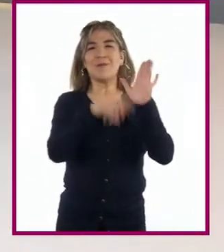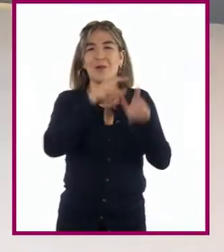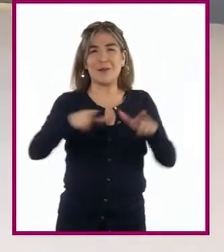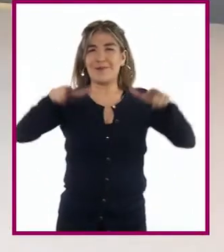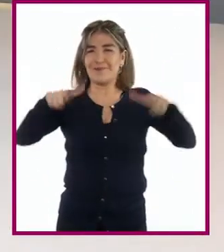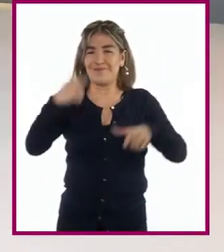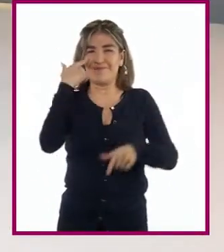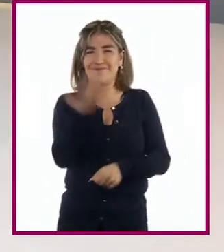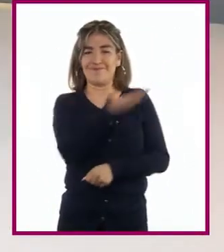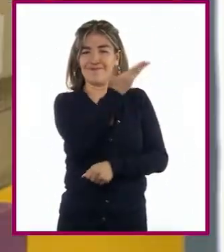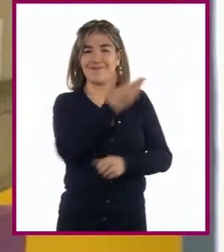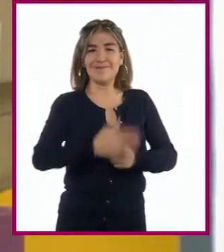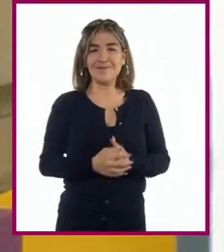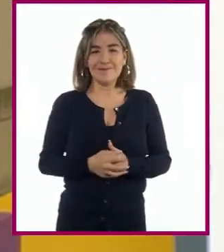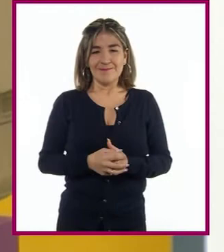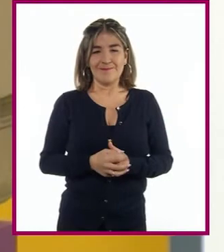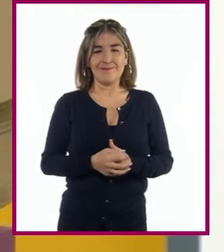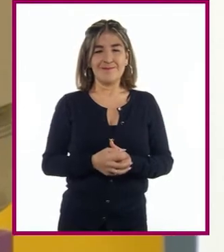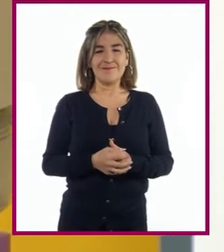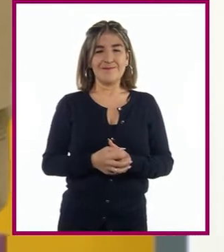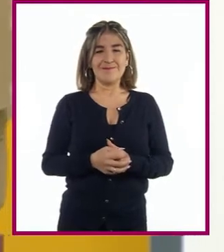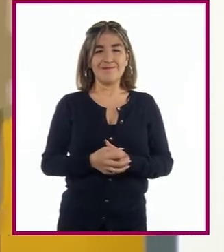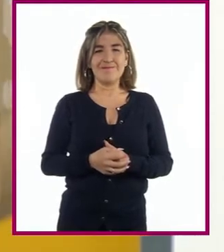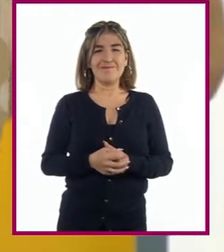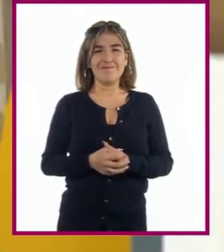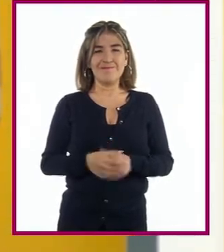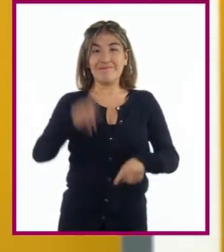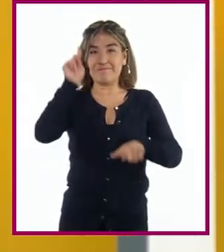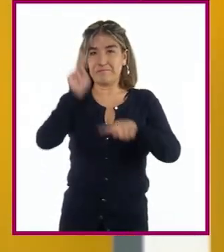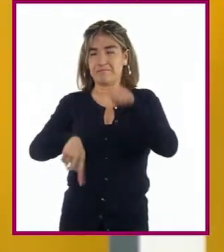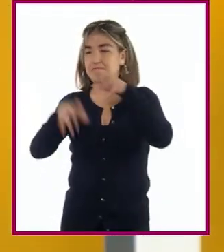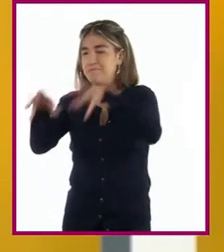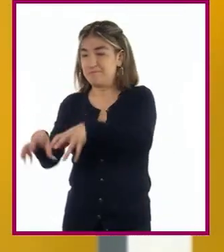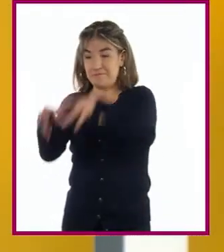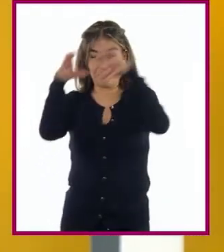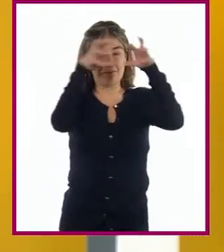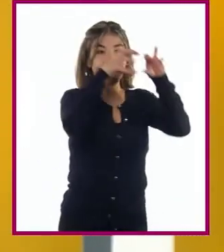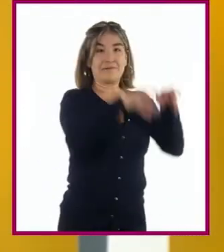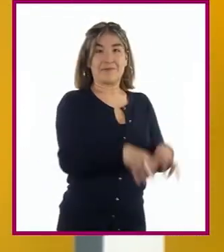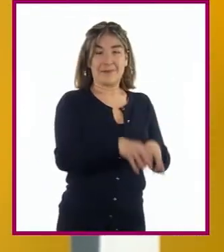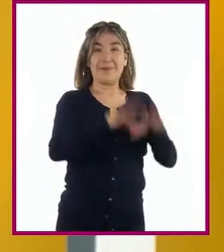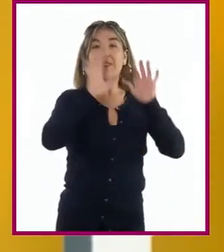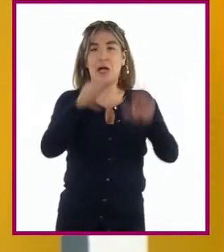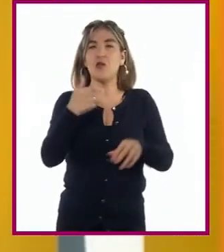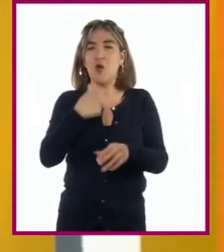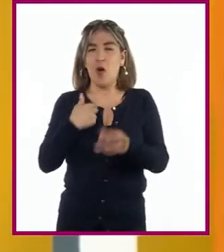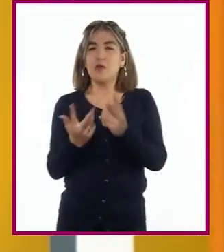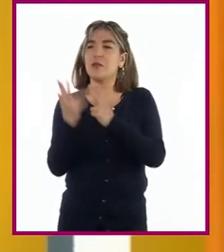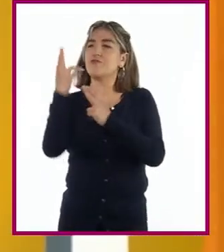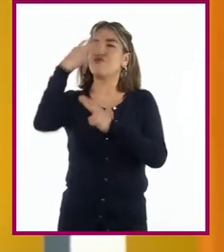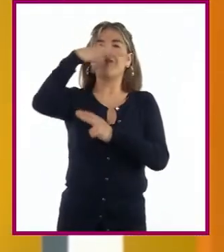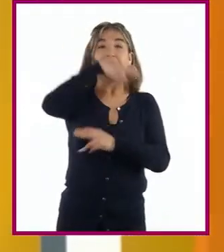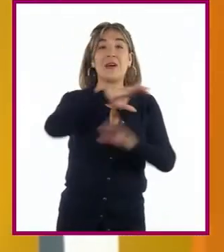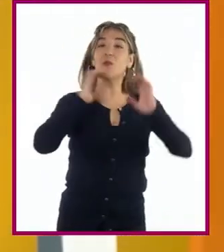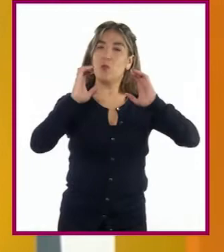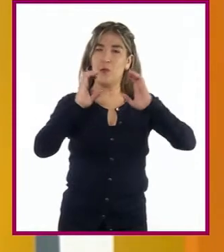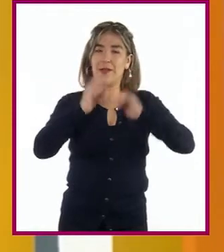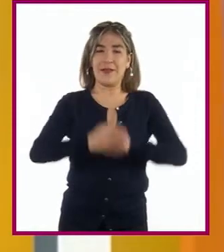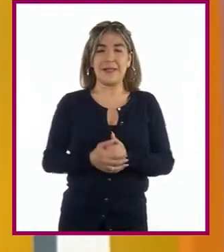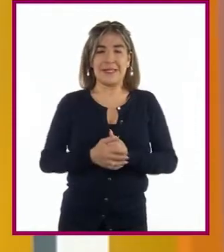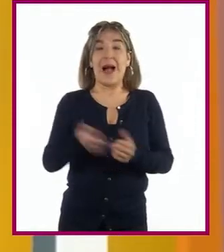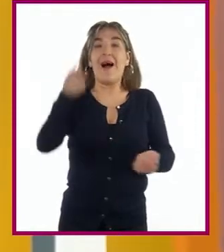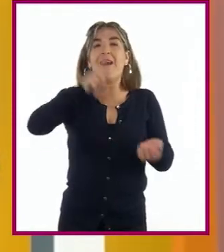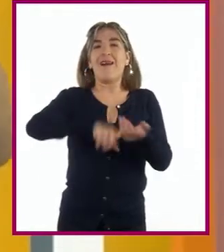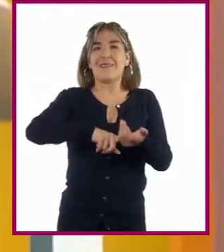esto que tengo aquí. Yo le hice un corte con mucho cuidado y hago el